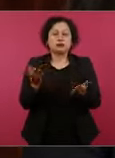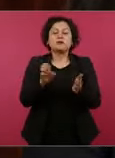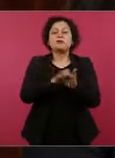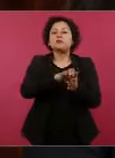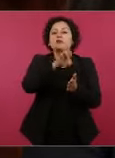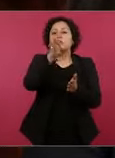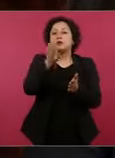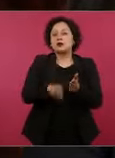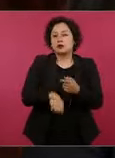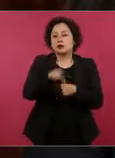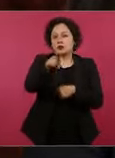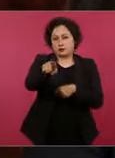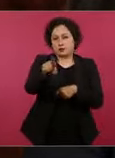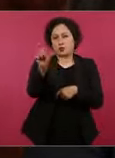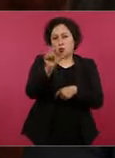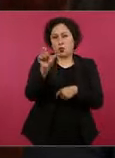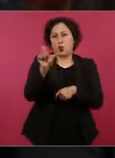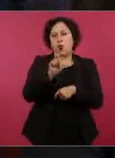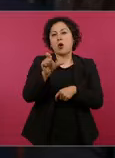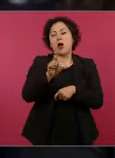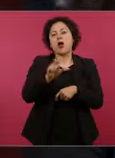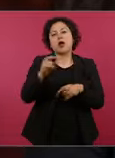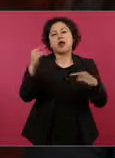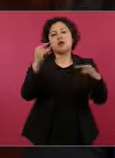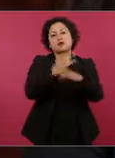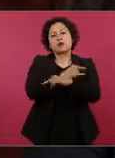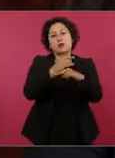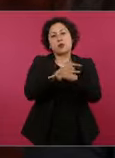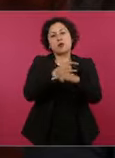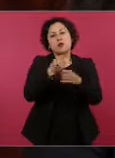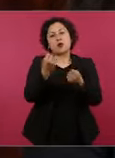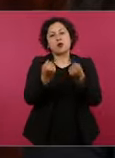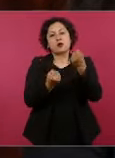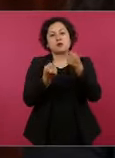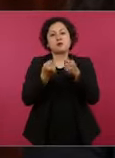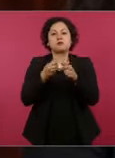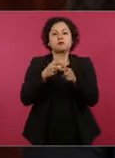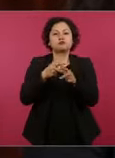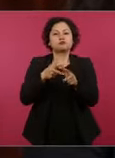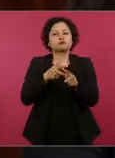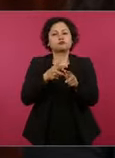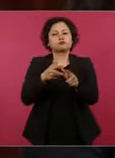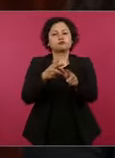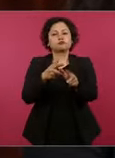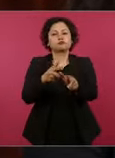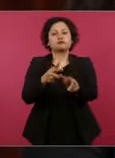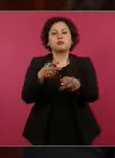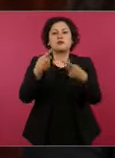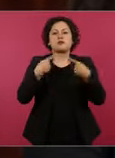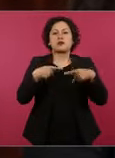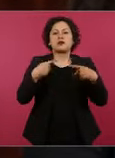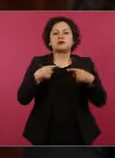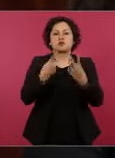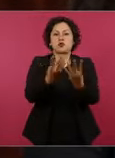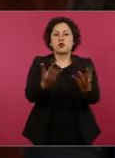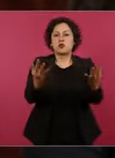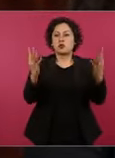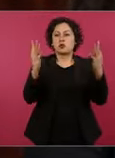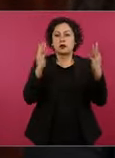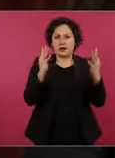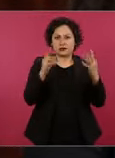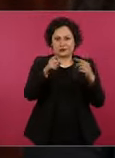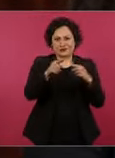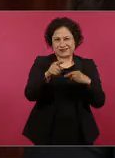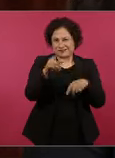cuando los paran, usted le ha tocado que cuando va a gira, la gente lo detiene, le entrega demandas, le entrega, pero en esta ocasión